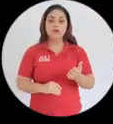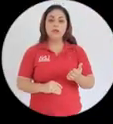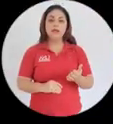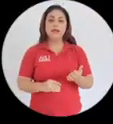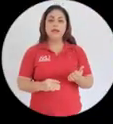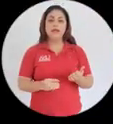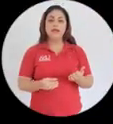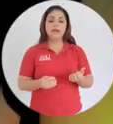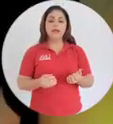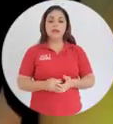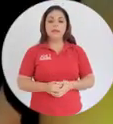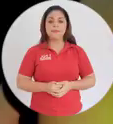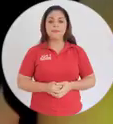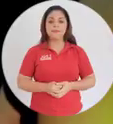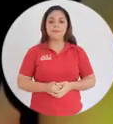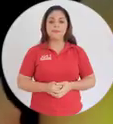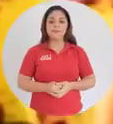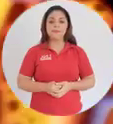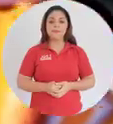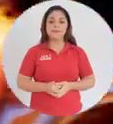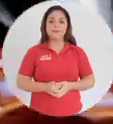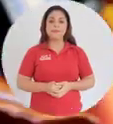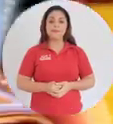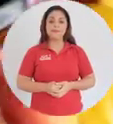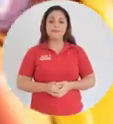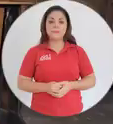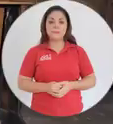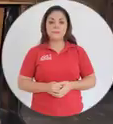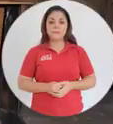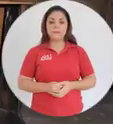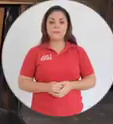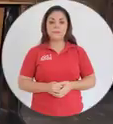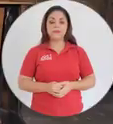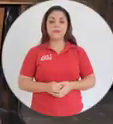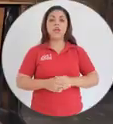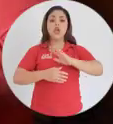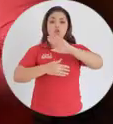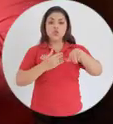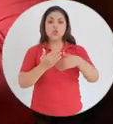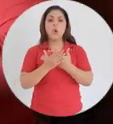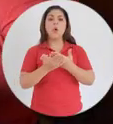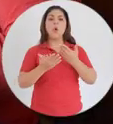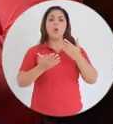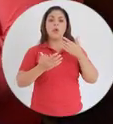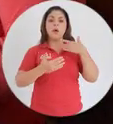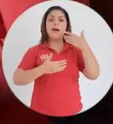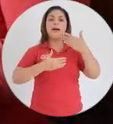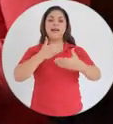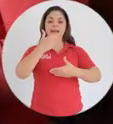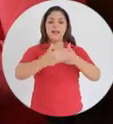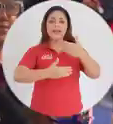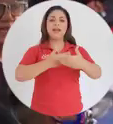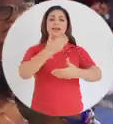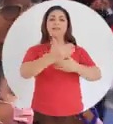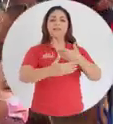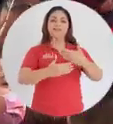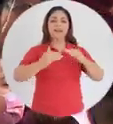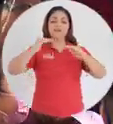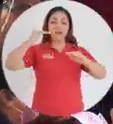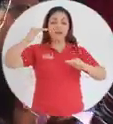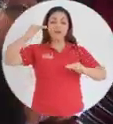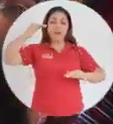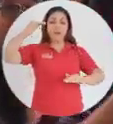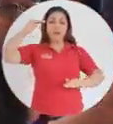piso estaba ahí como producto del proceso anterior. Pero todo eso va a ir desapareciendo poco a